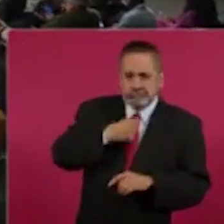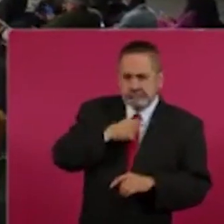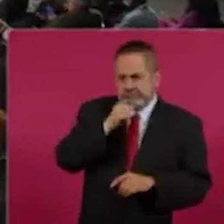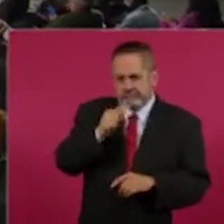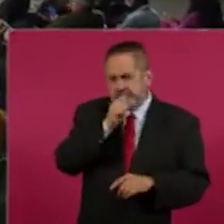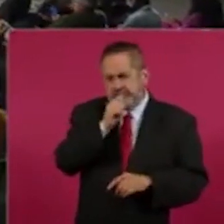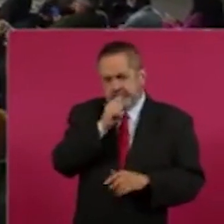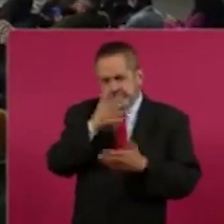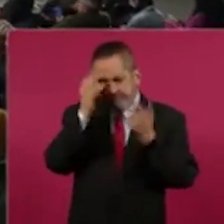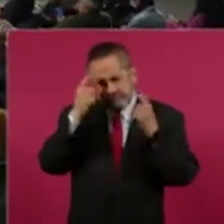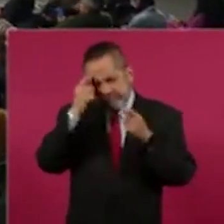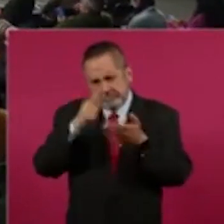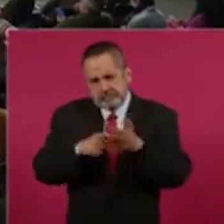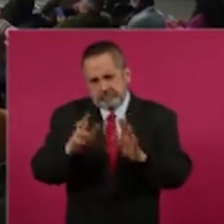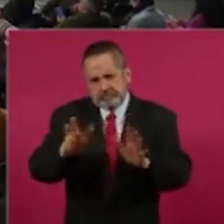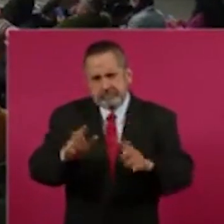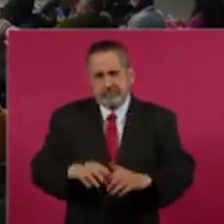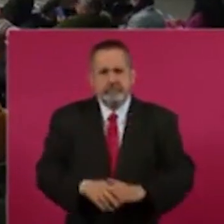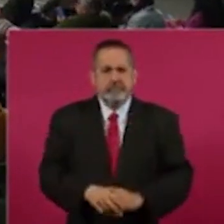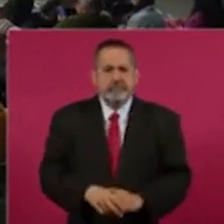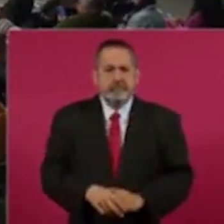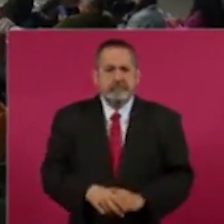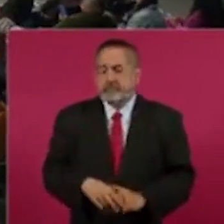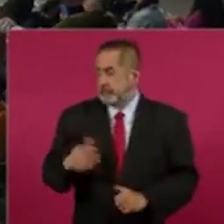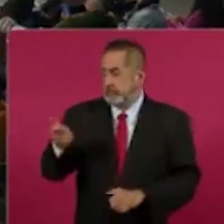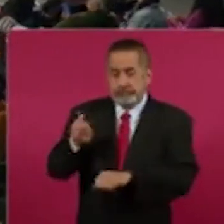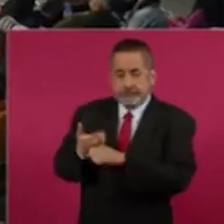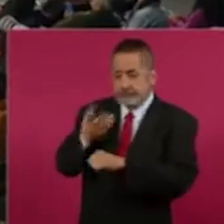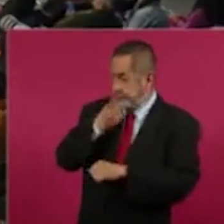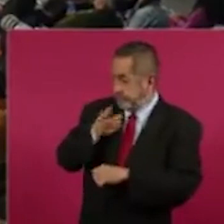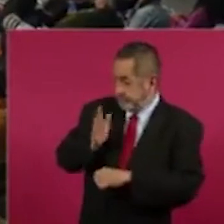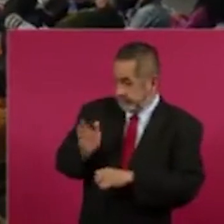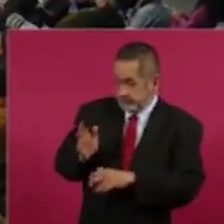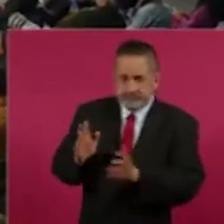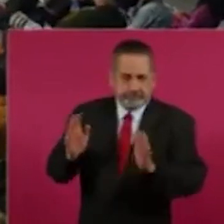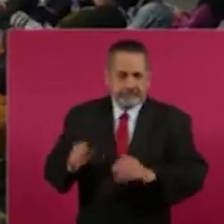ya. ¿Ya? Aquí está la secretaria.